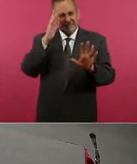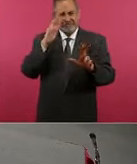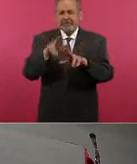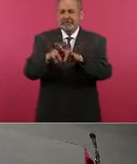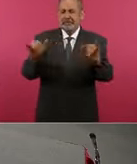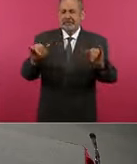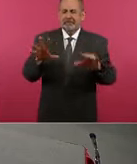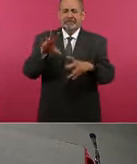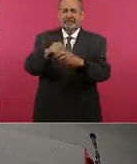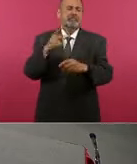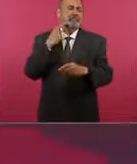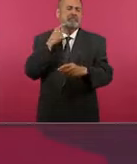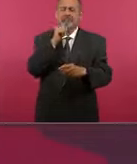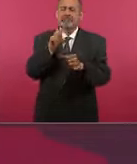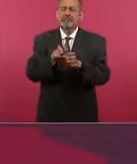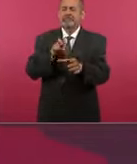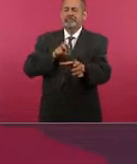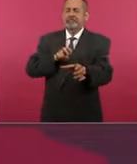¿Y cómo engañaban con eso?